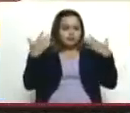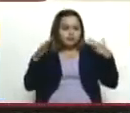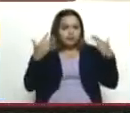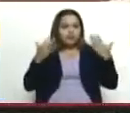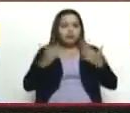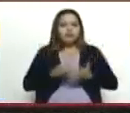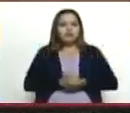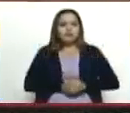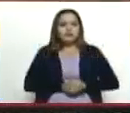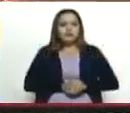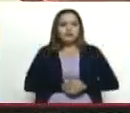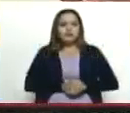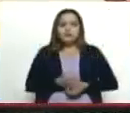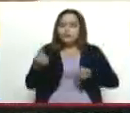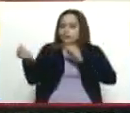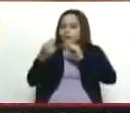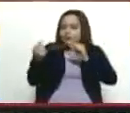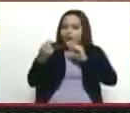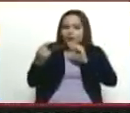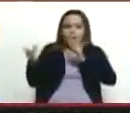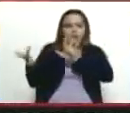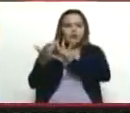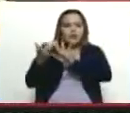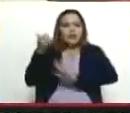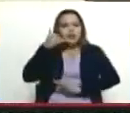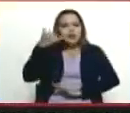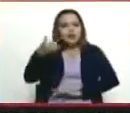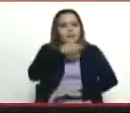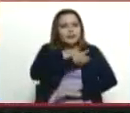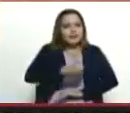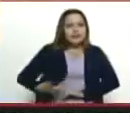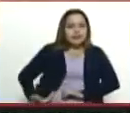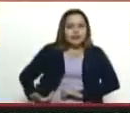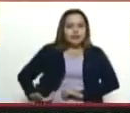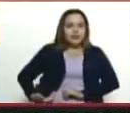Hubo una conversación telefónica con el presidente,